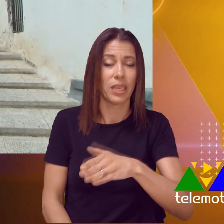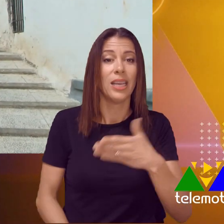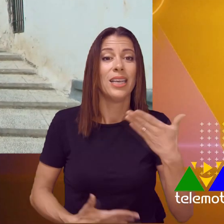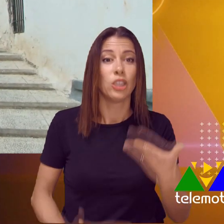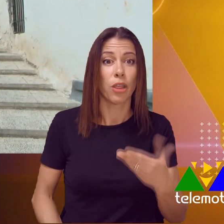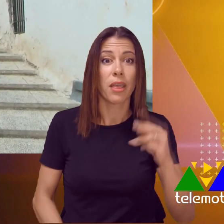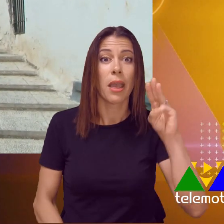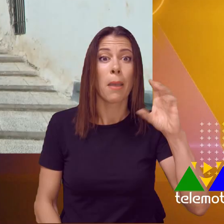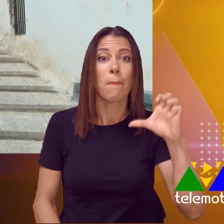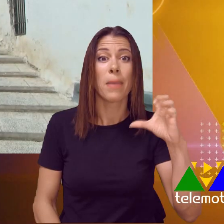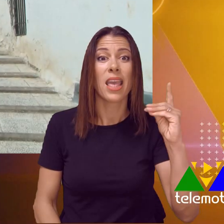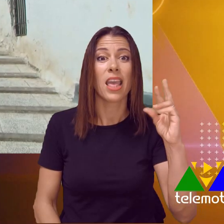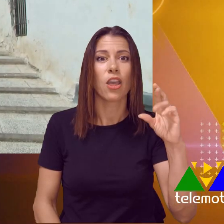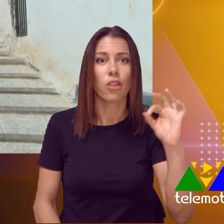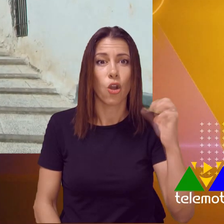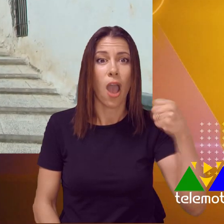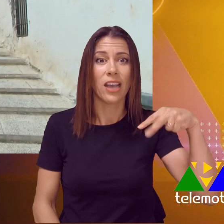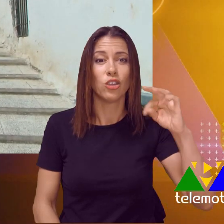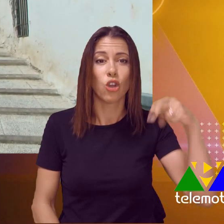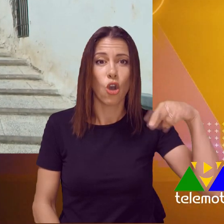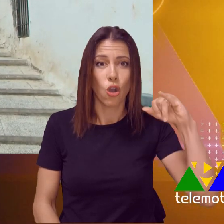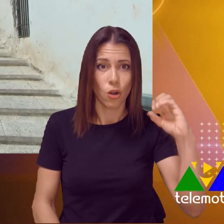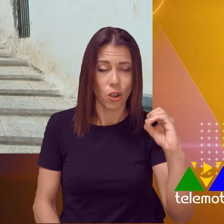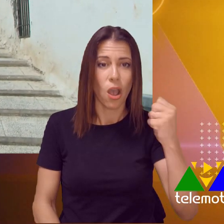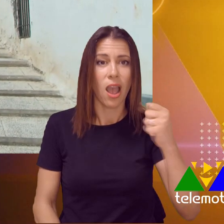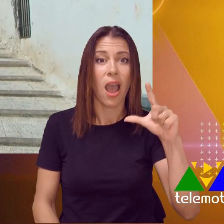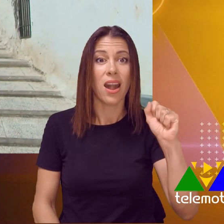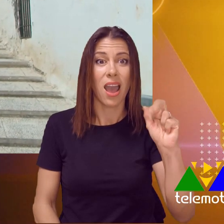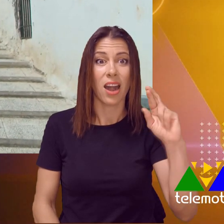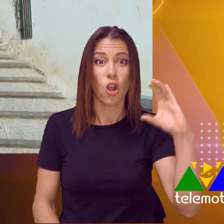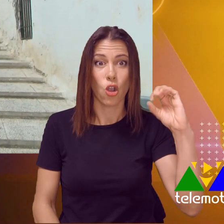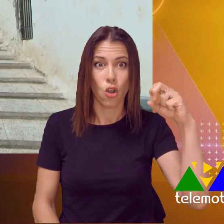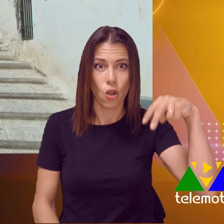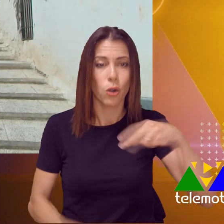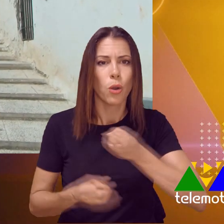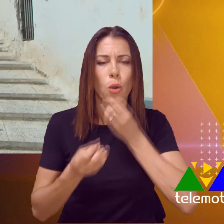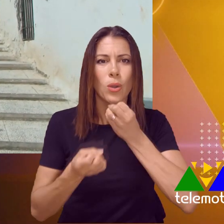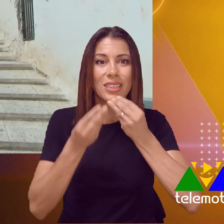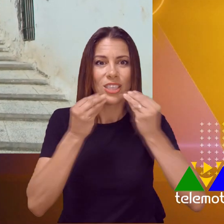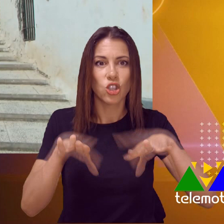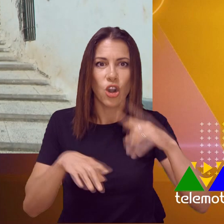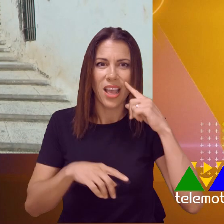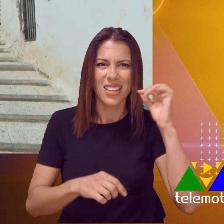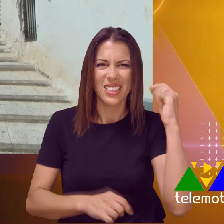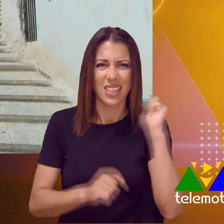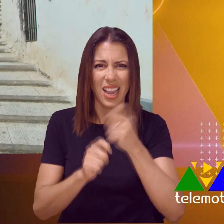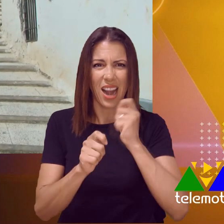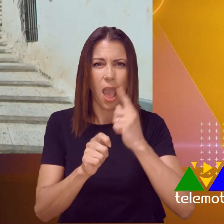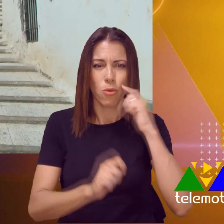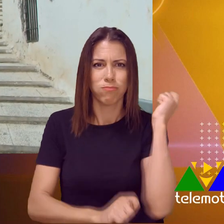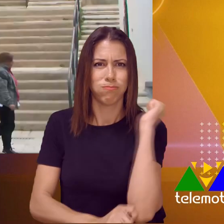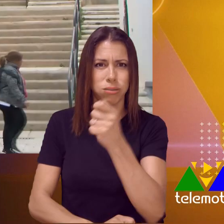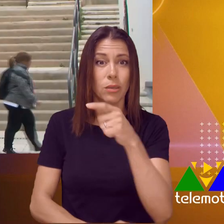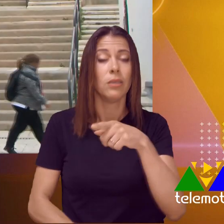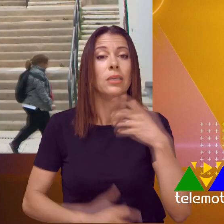Antonio Alarcón basó su relato del clavo en la historia del asesinato, del crimen de la